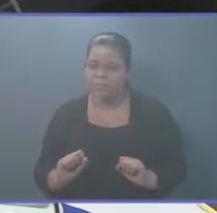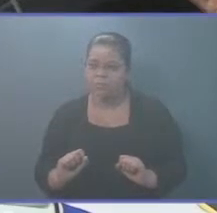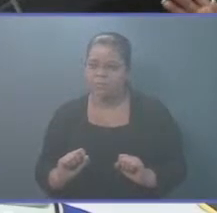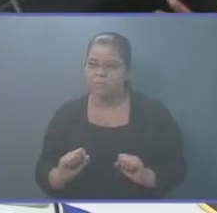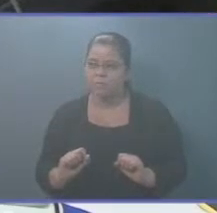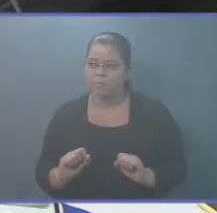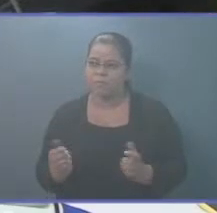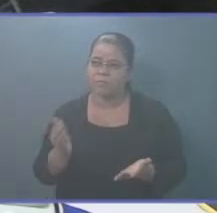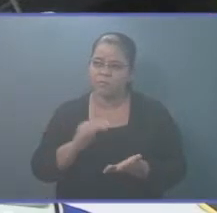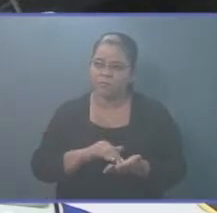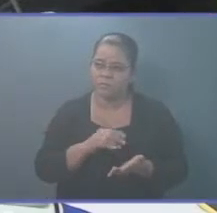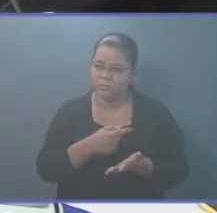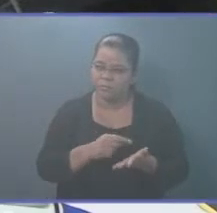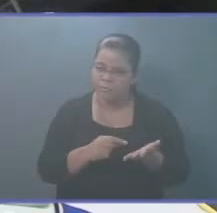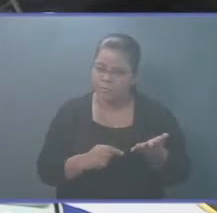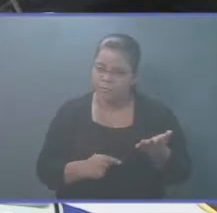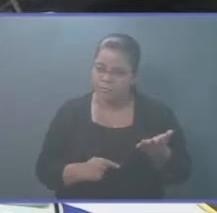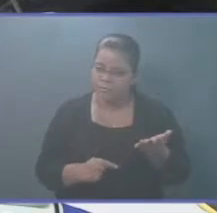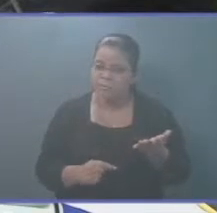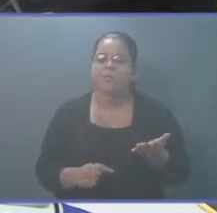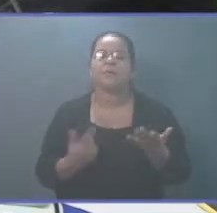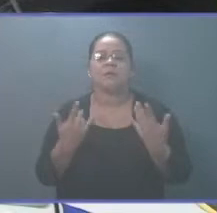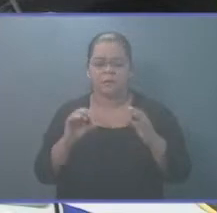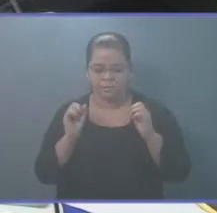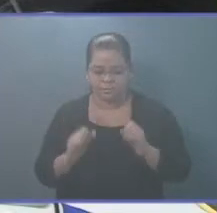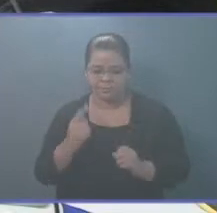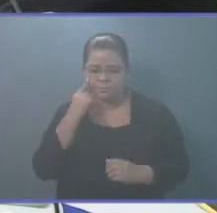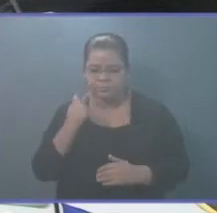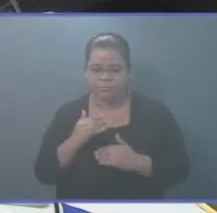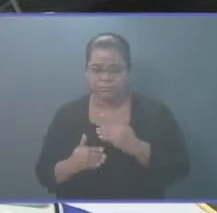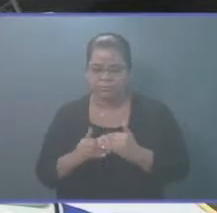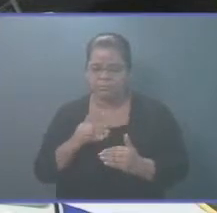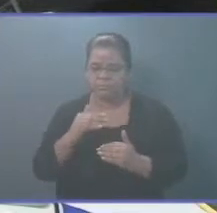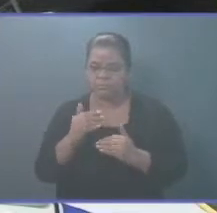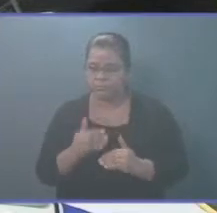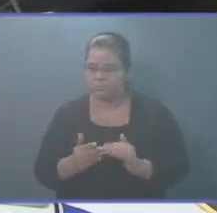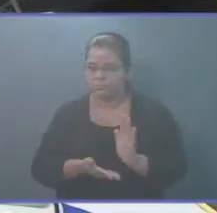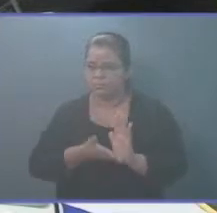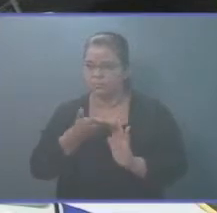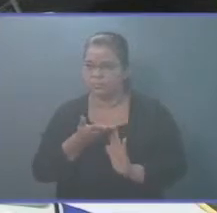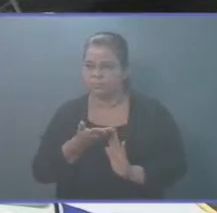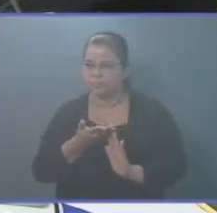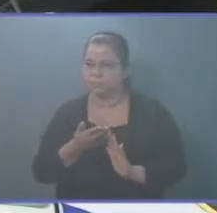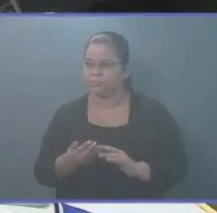Desarrollo. desarrollo de procedimientos de detención en flagrancia